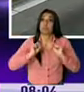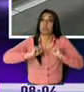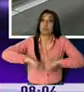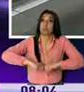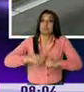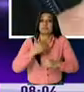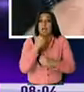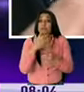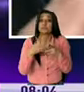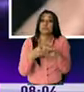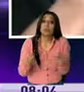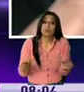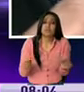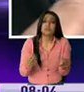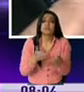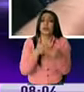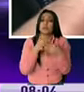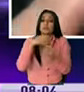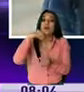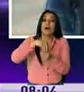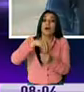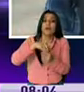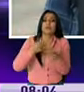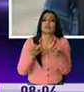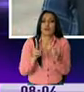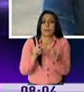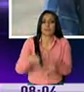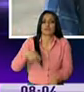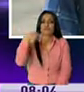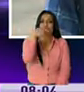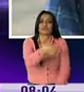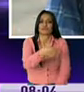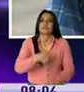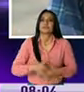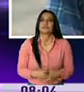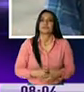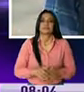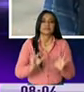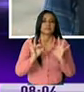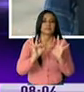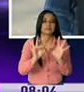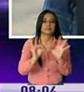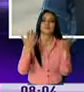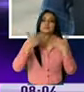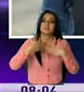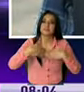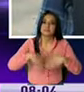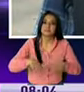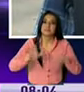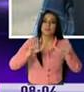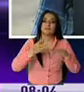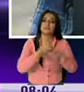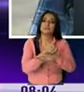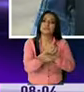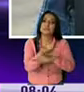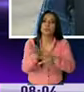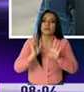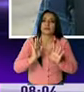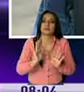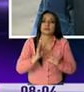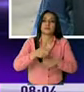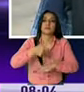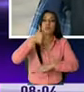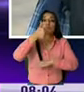bueno, es un ahorro aparte para nuestro bolsillo. Así que ya está esto. Sería bueno, recomendación nada más a las autoridades,